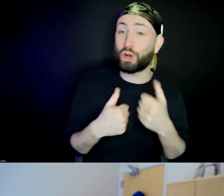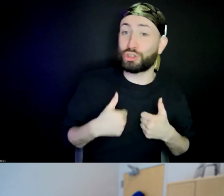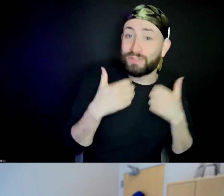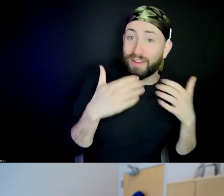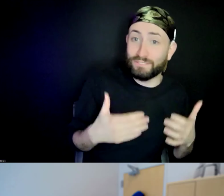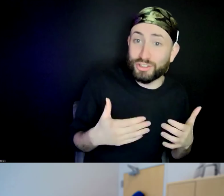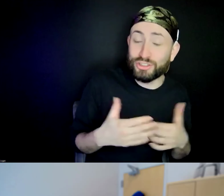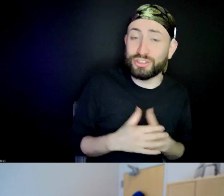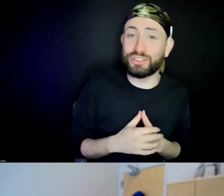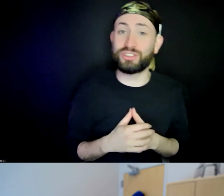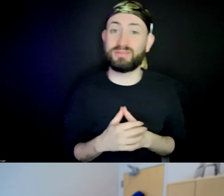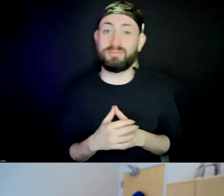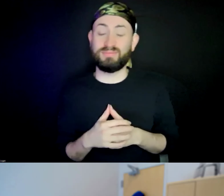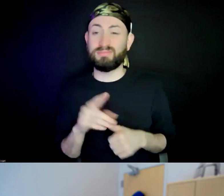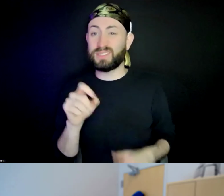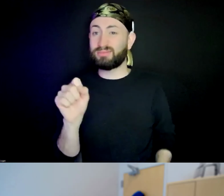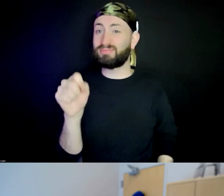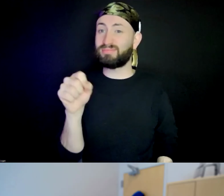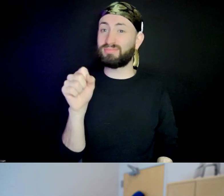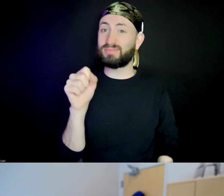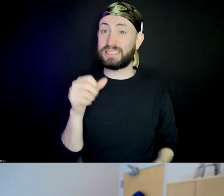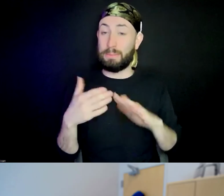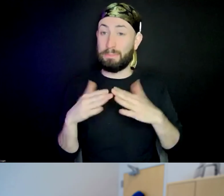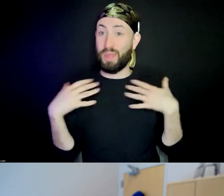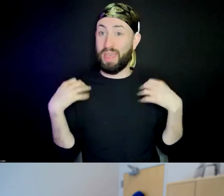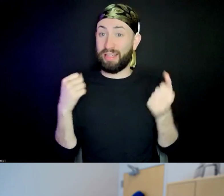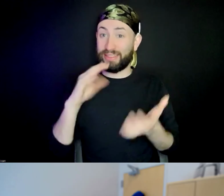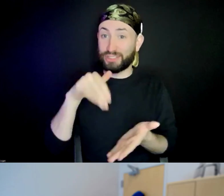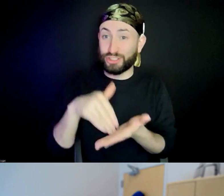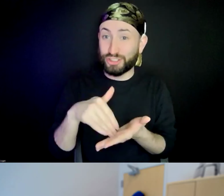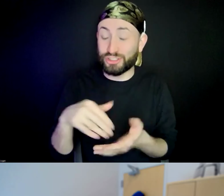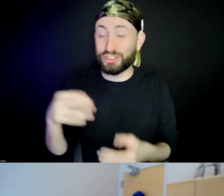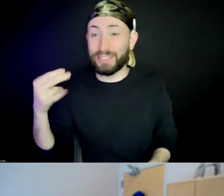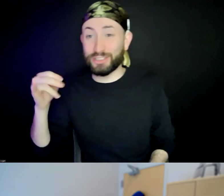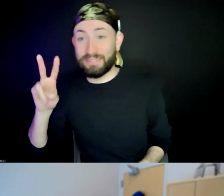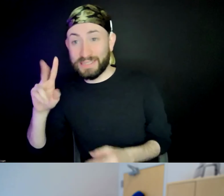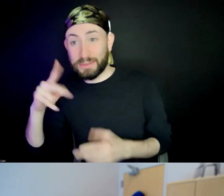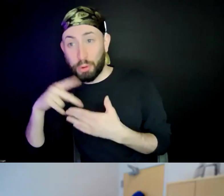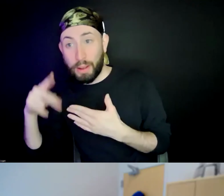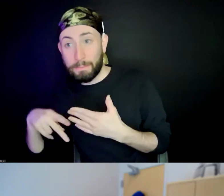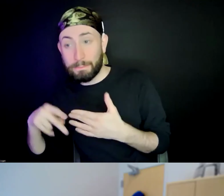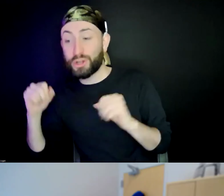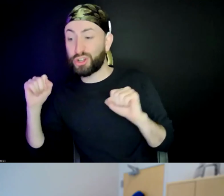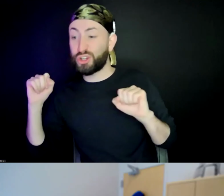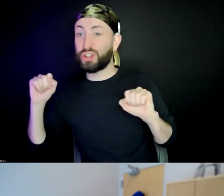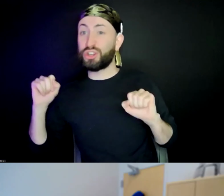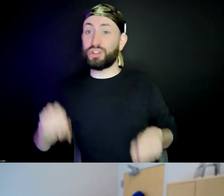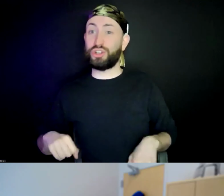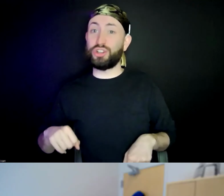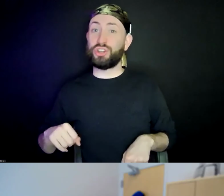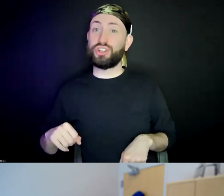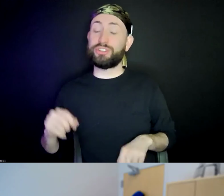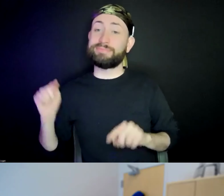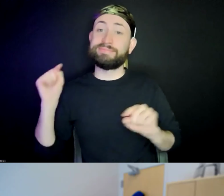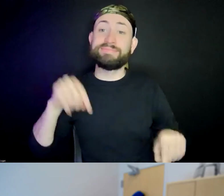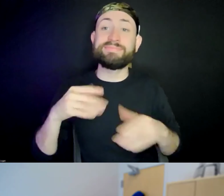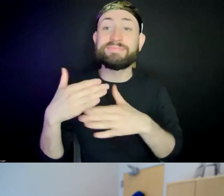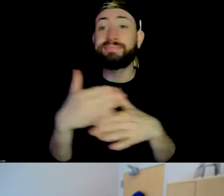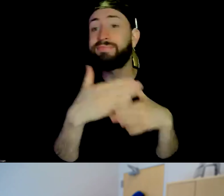de prevención de VIH. También lo pueden hacer los centros comunitarios de salud, ¿no? Y hay mucha información